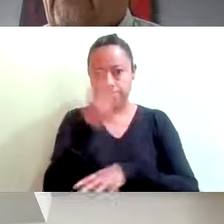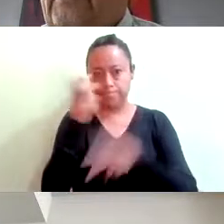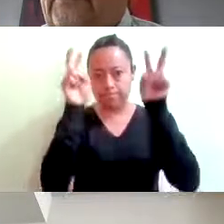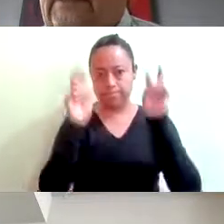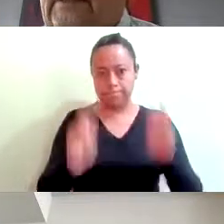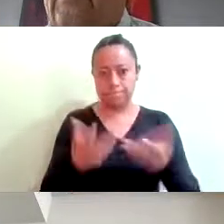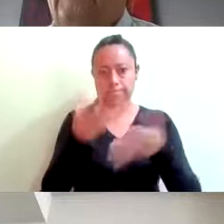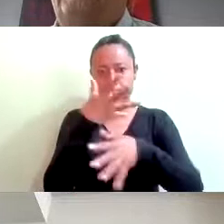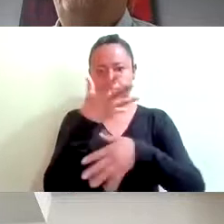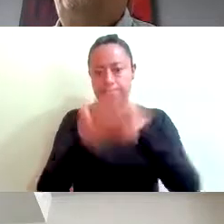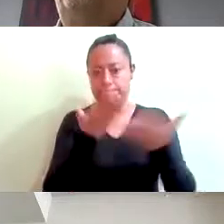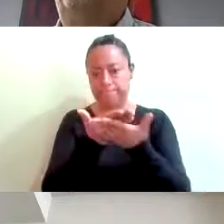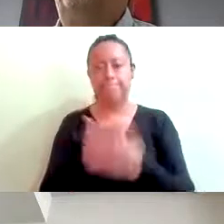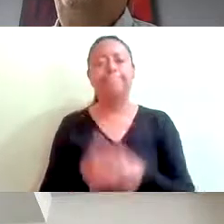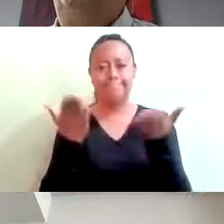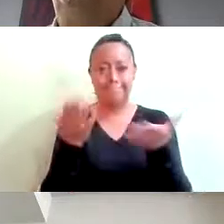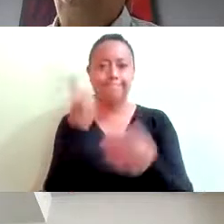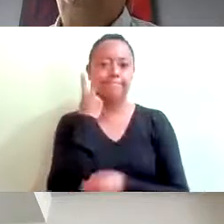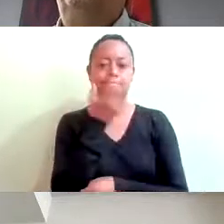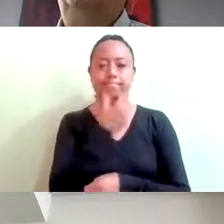Adelante, diputado secretario.